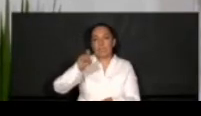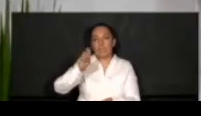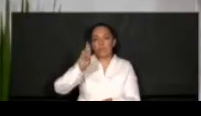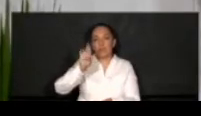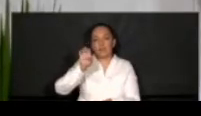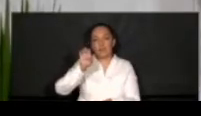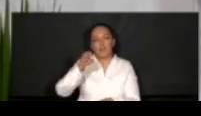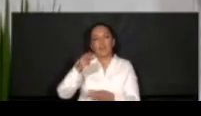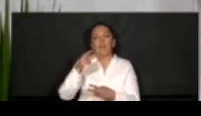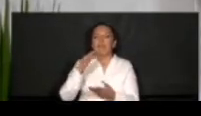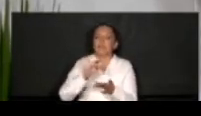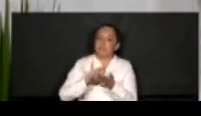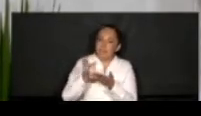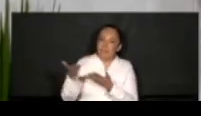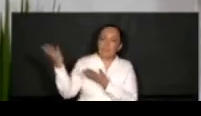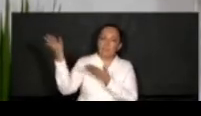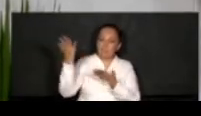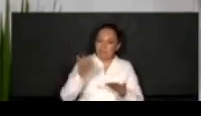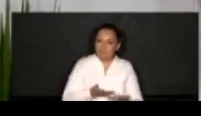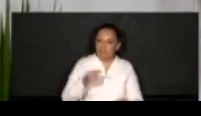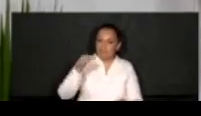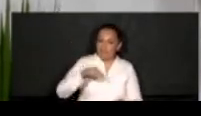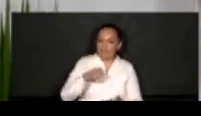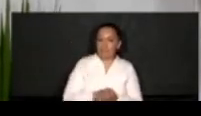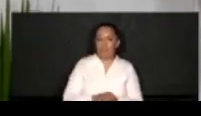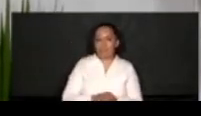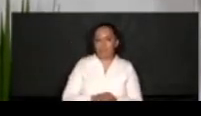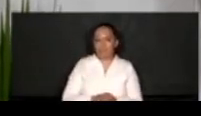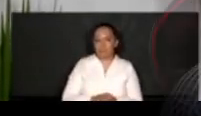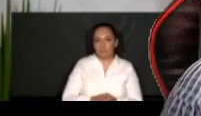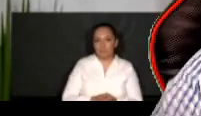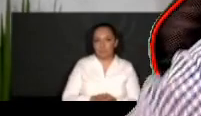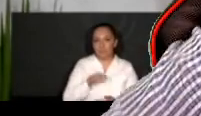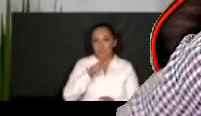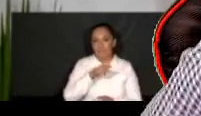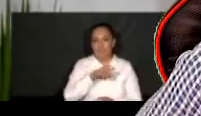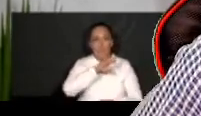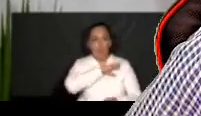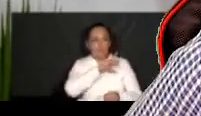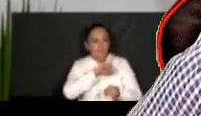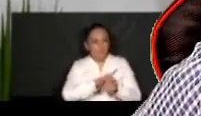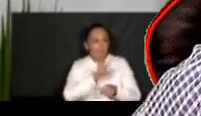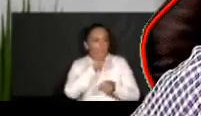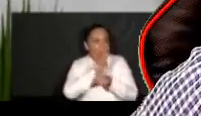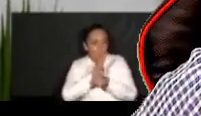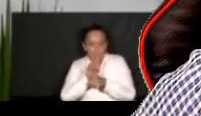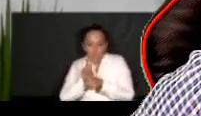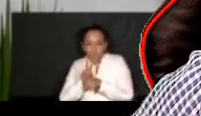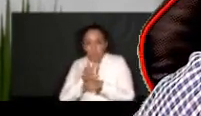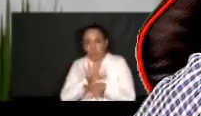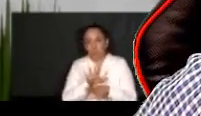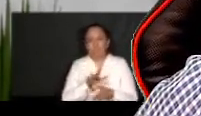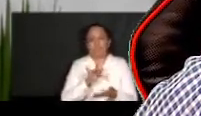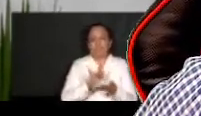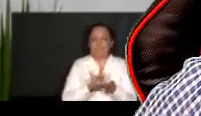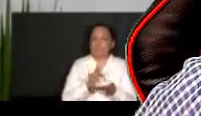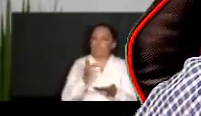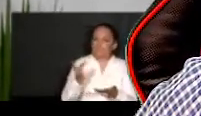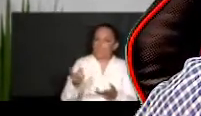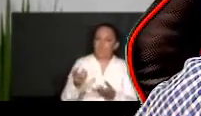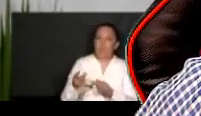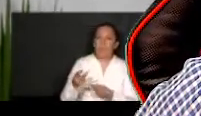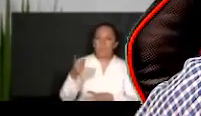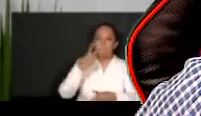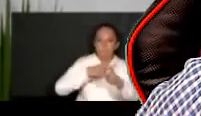Gracias, Enrique, ¿dónde estás? Por acá. Enrique, un especialista en los temas municipalistas, gracias por acompañarnos esta